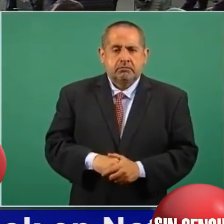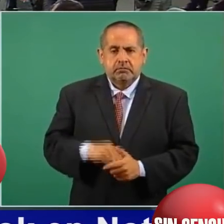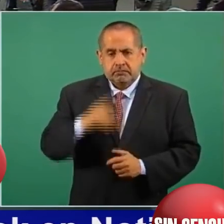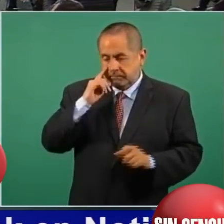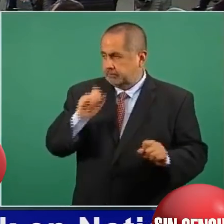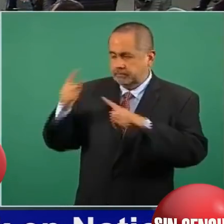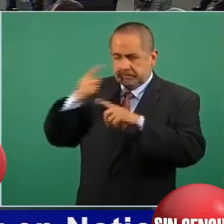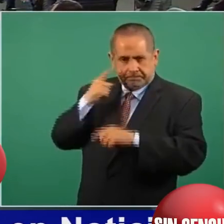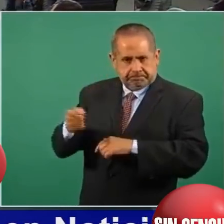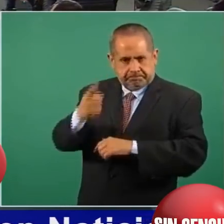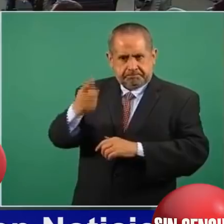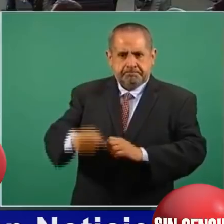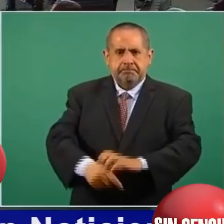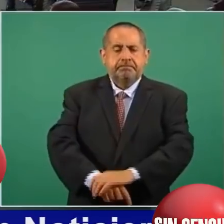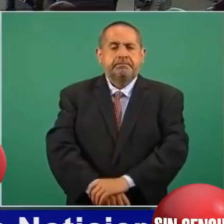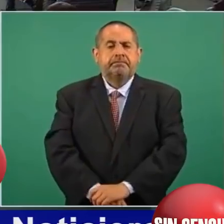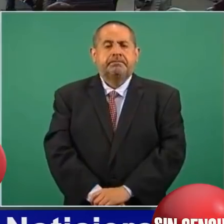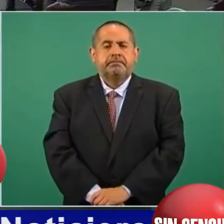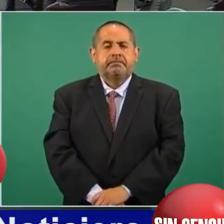lo pones?